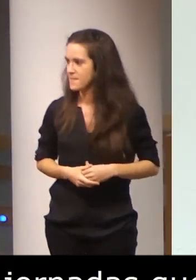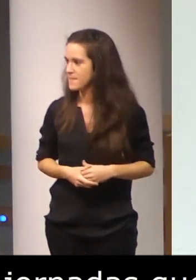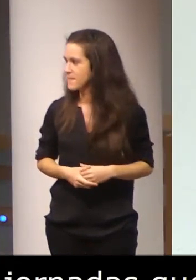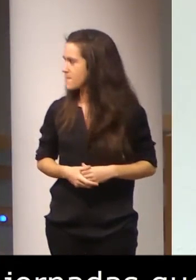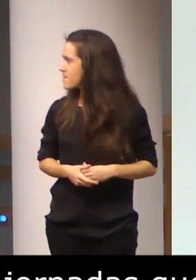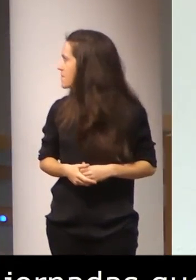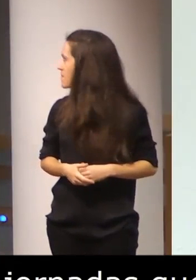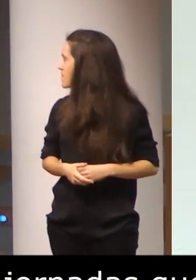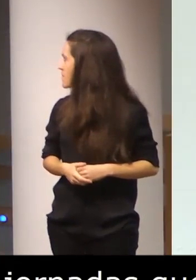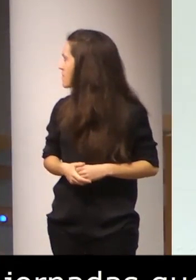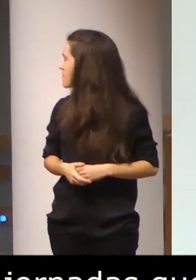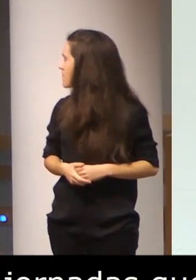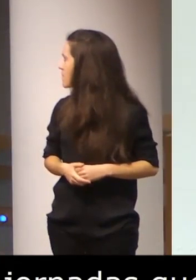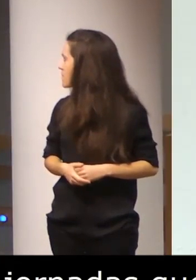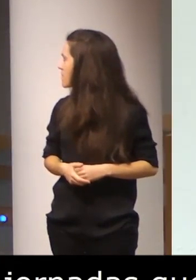Ahora sí.